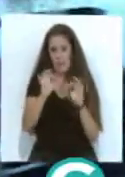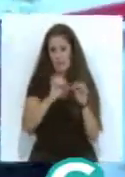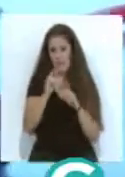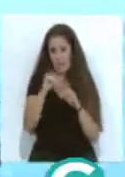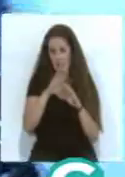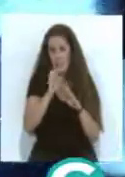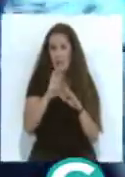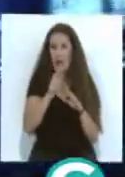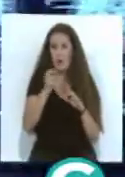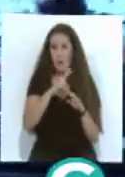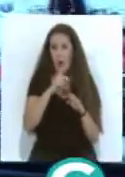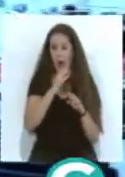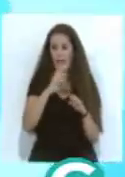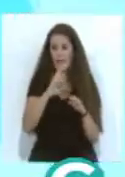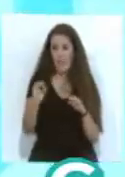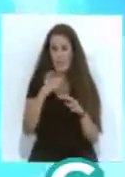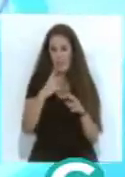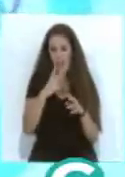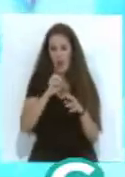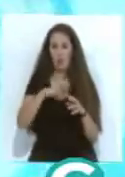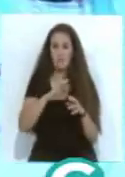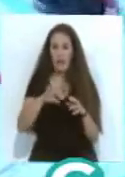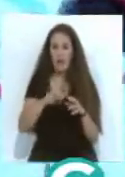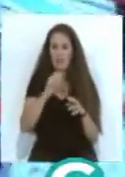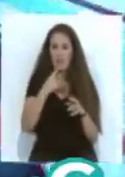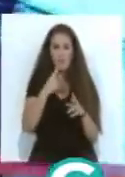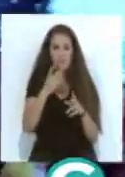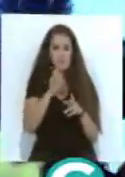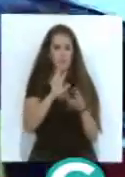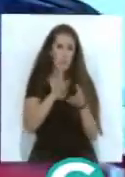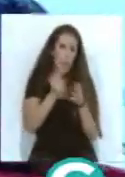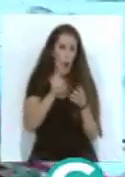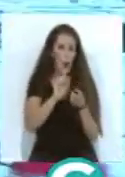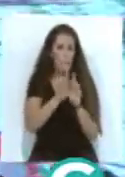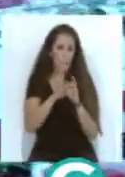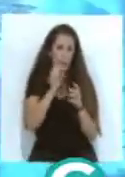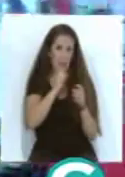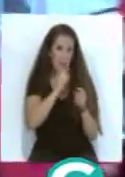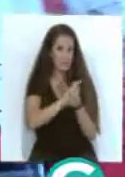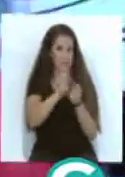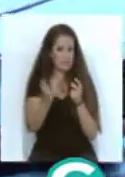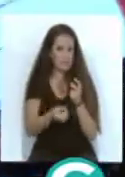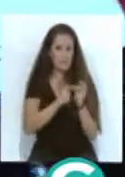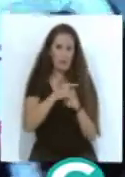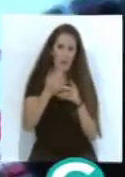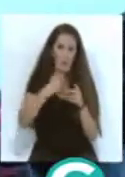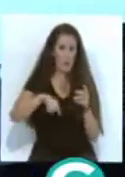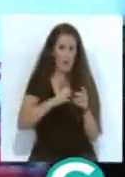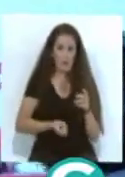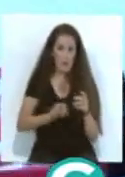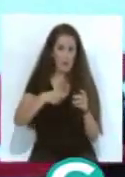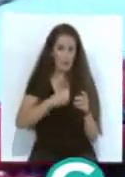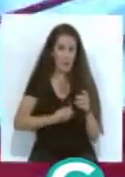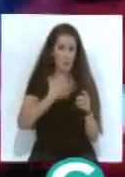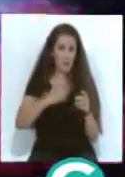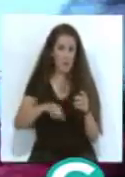baluarte de los mártires. Y es que entonaron un popurrí que, a pesar de los años, yo creo que cualquiera de nosotros, aficionados al